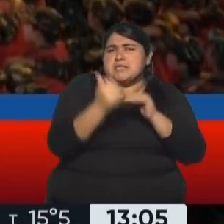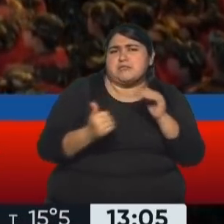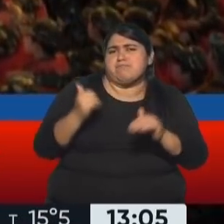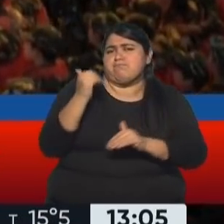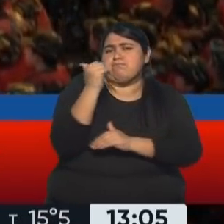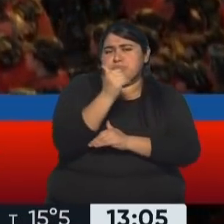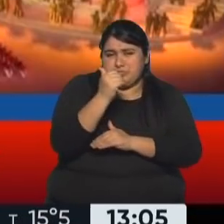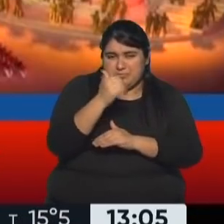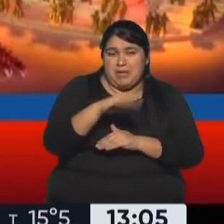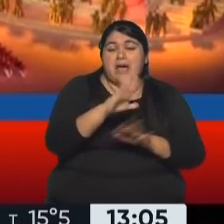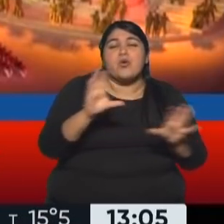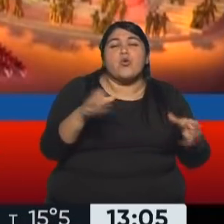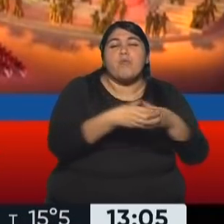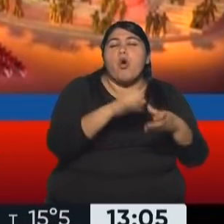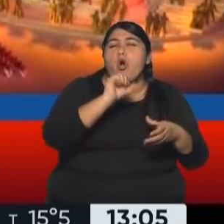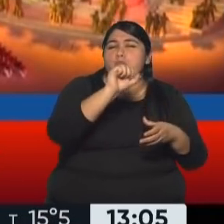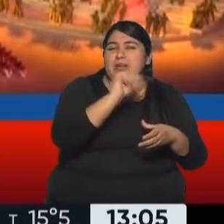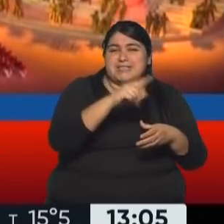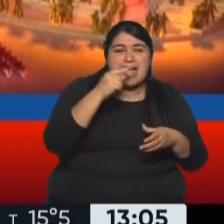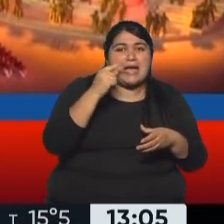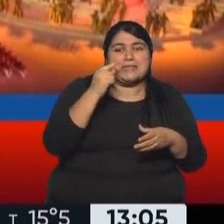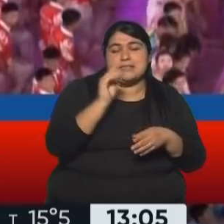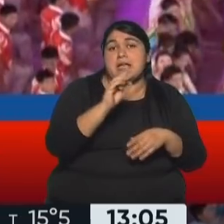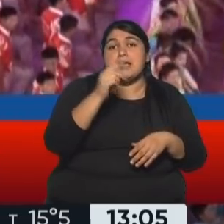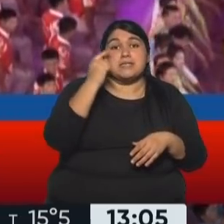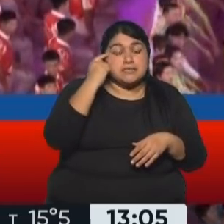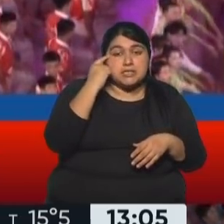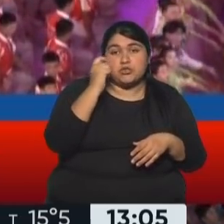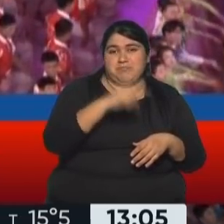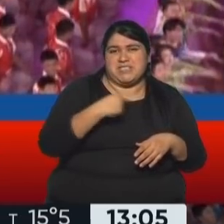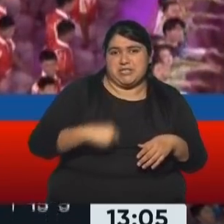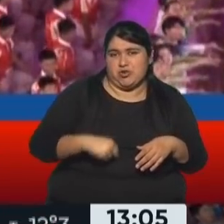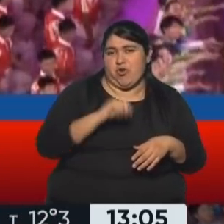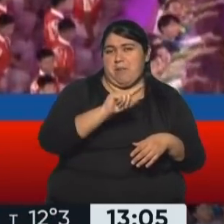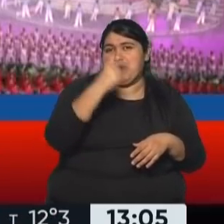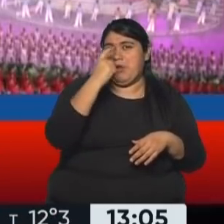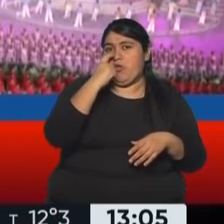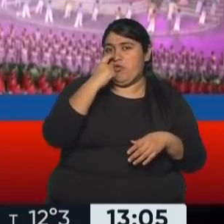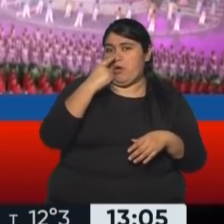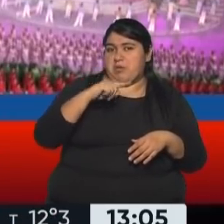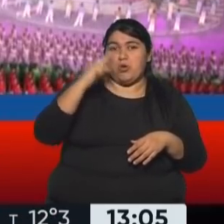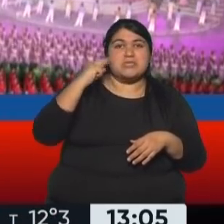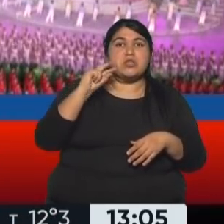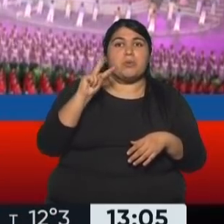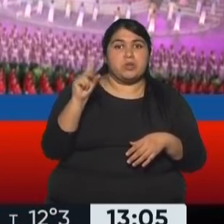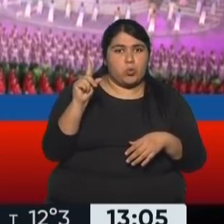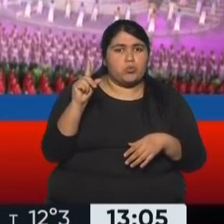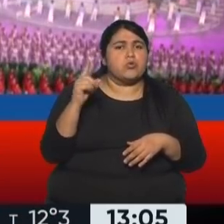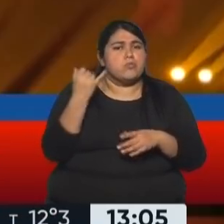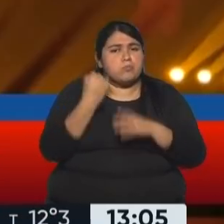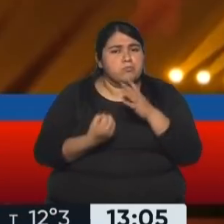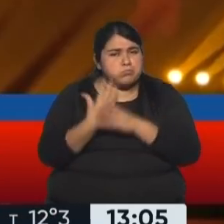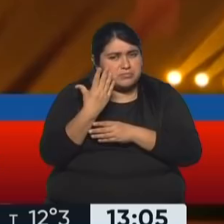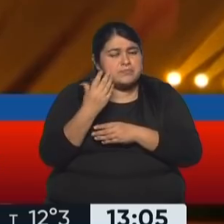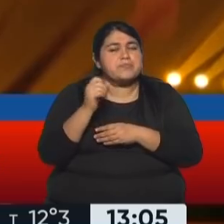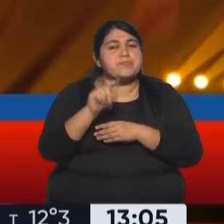Partido Comunista Chino, que acaba de cumplir 100 años desde que fuera fundado el 1 de julio de 1921 por los Chen Duxiu